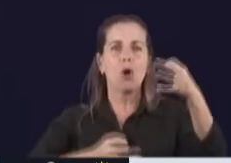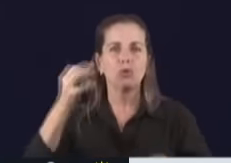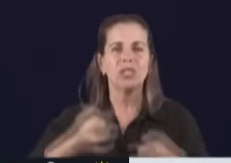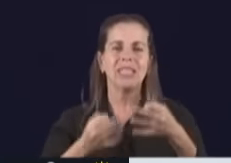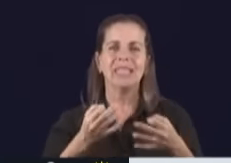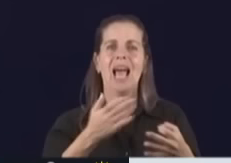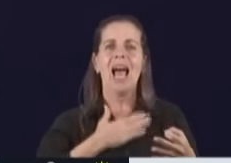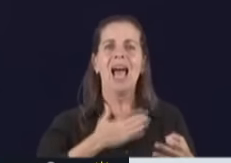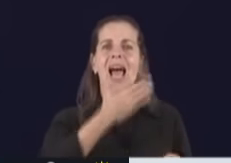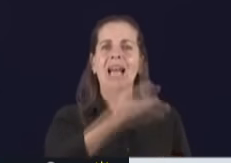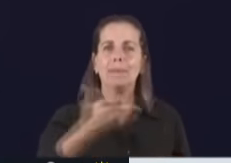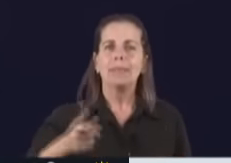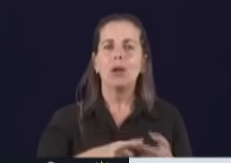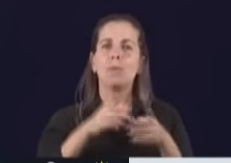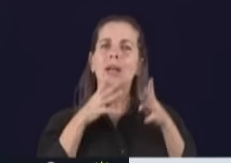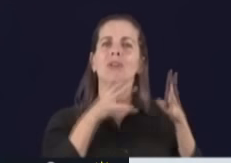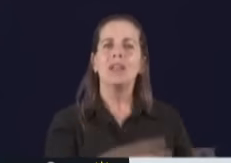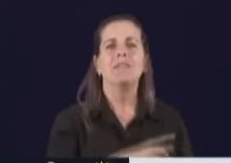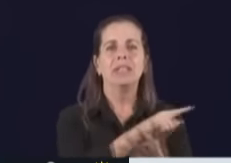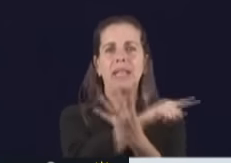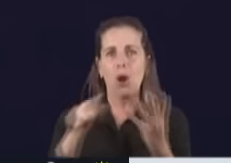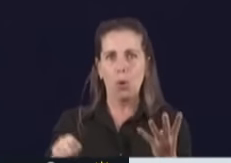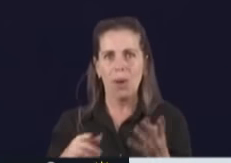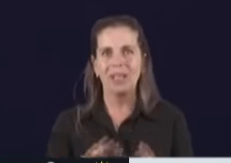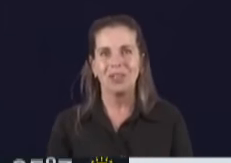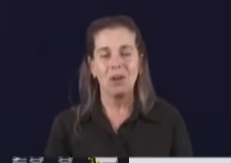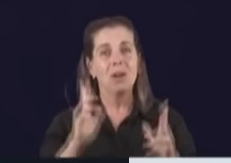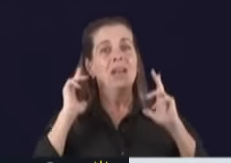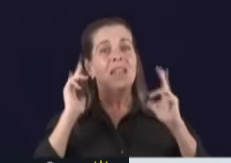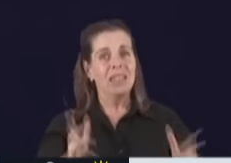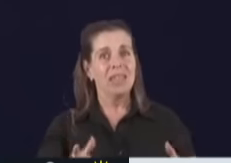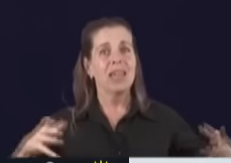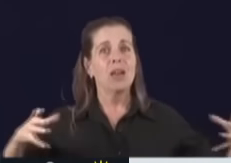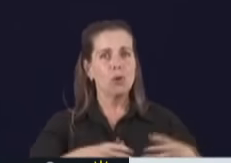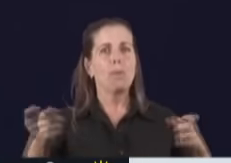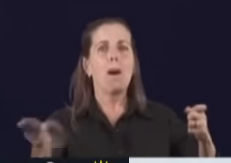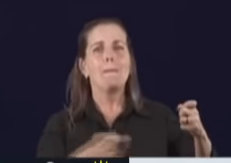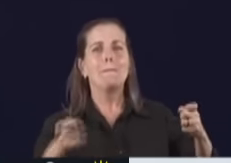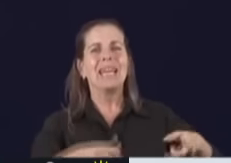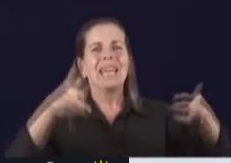Humano y de Defensa. Los piquetes, como dije al principio, pasaron de